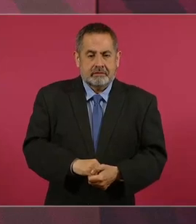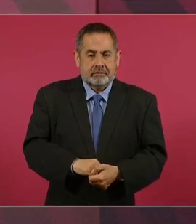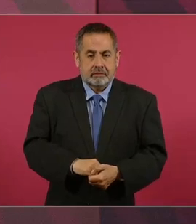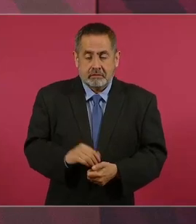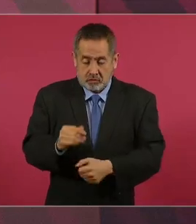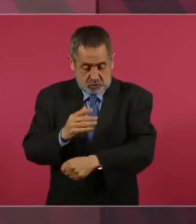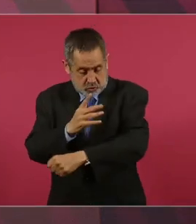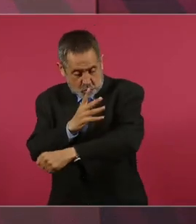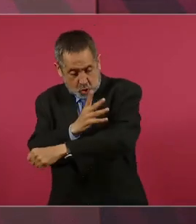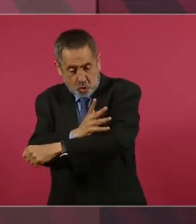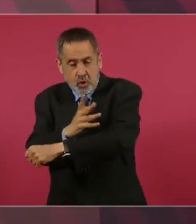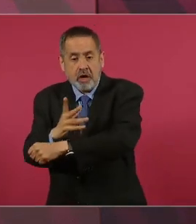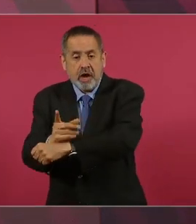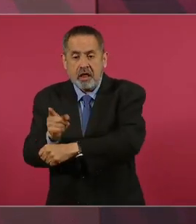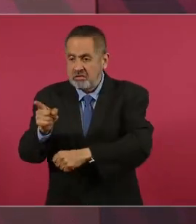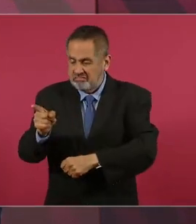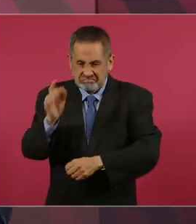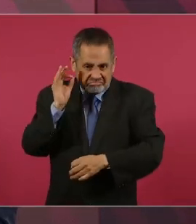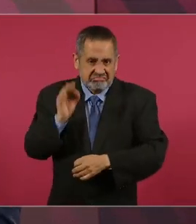Honrado.